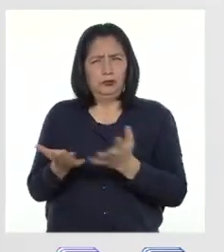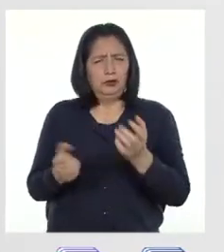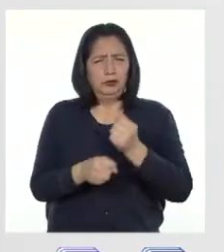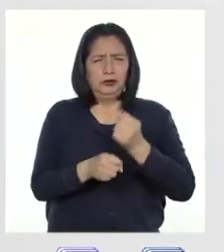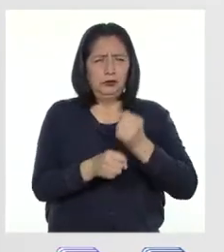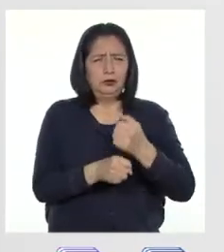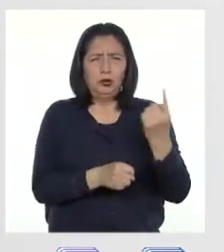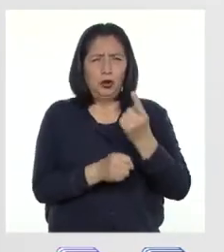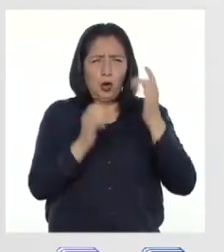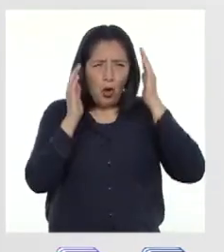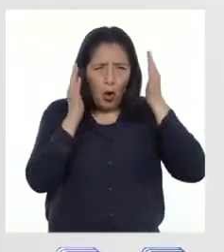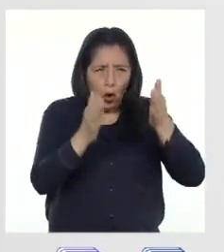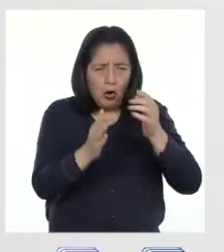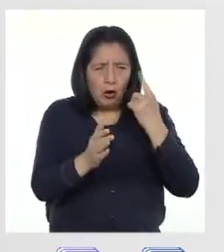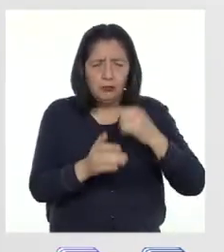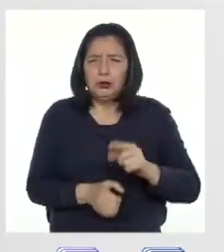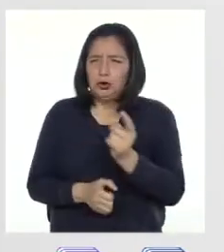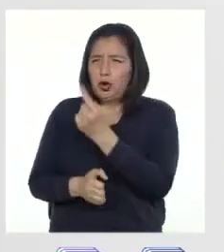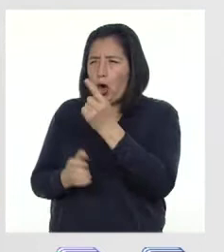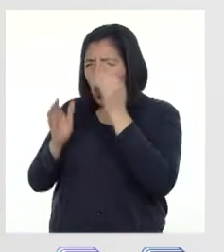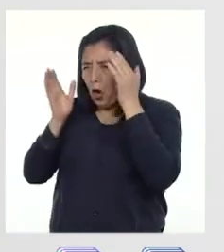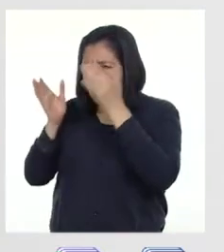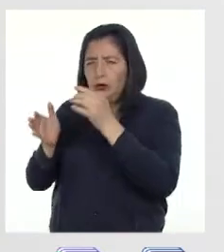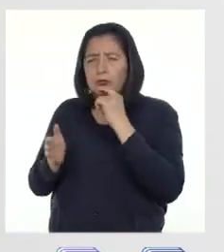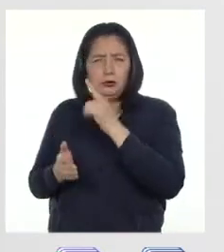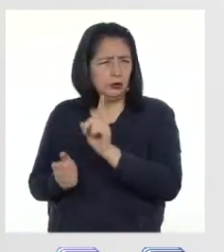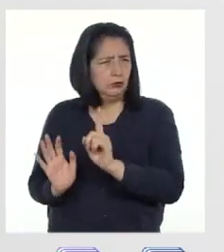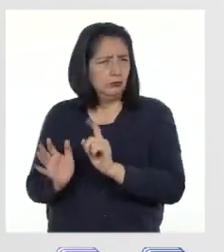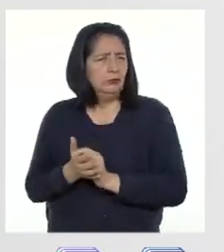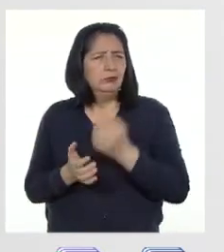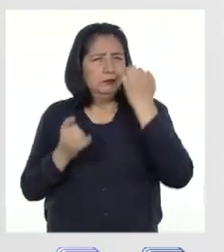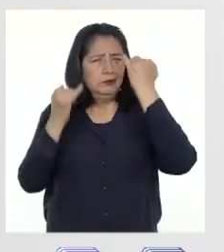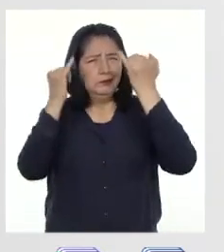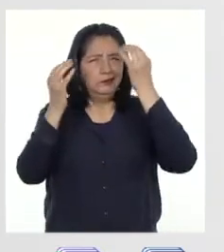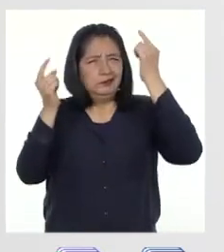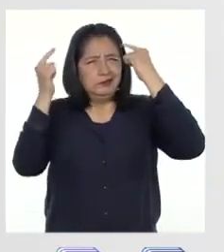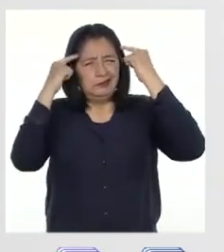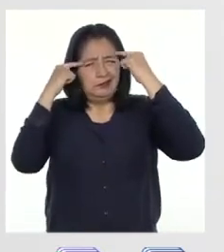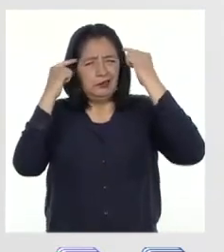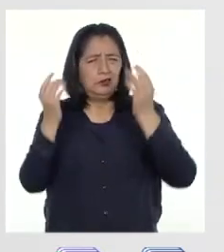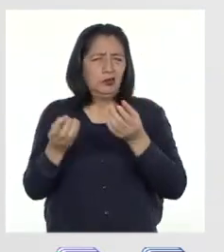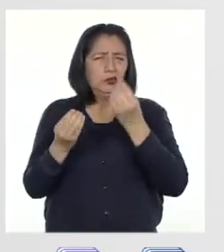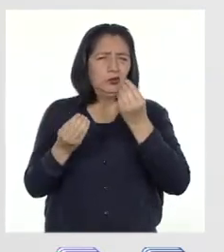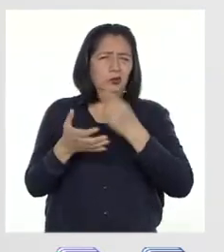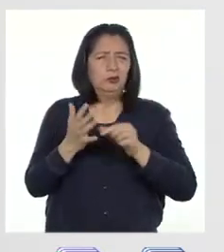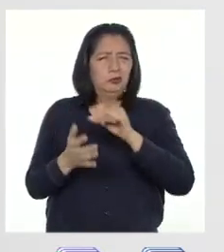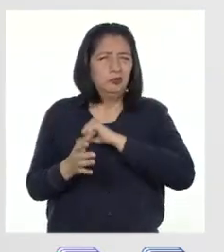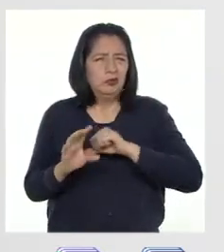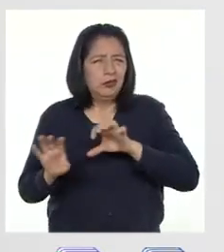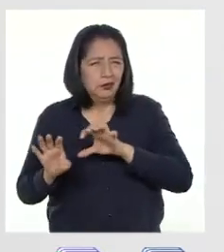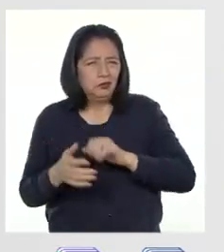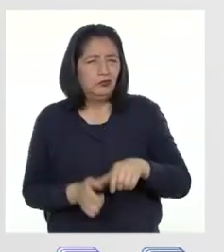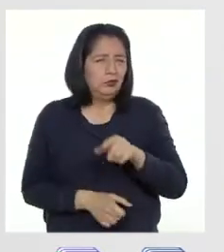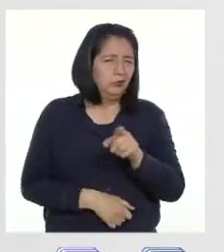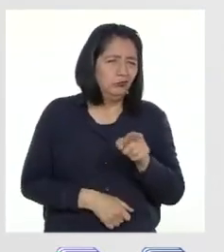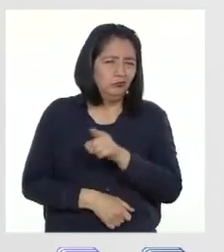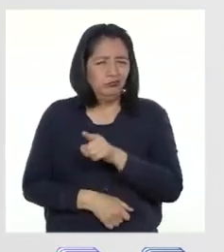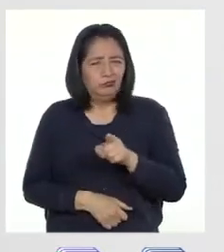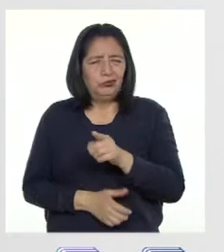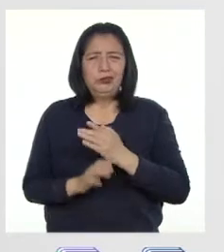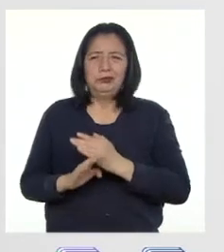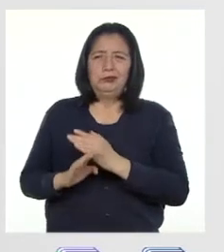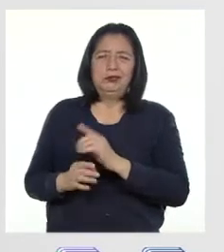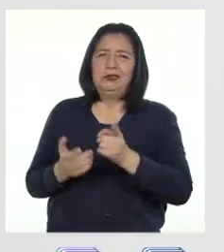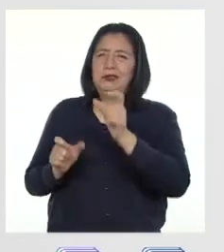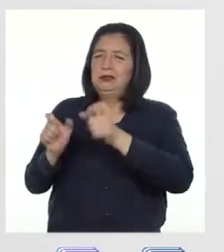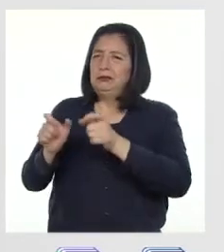trabajos solo para hombres o solo para mujeres y que estas ideas que tenemos acerca de cómo deben comportarse unas y otros pueden impedir